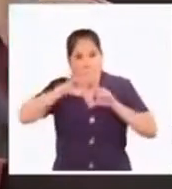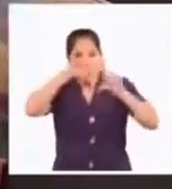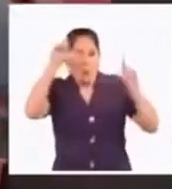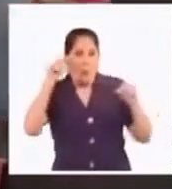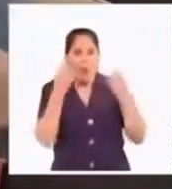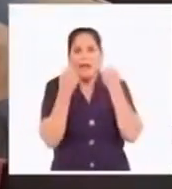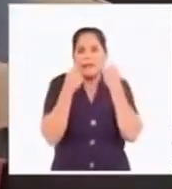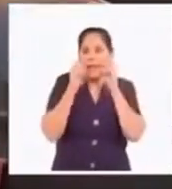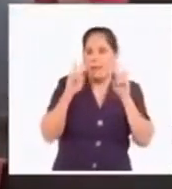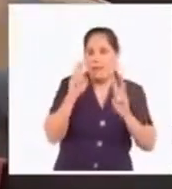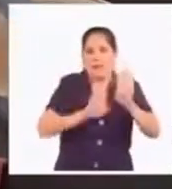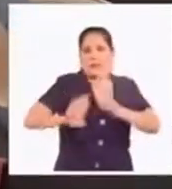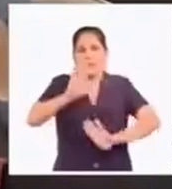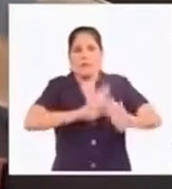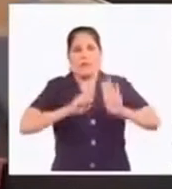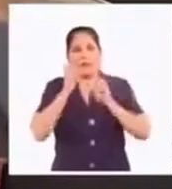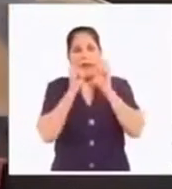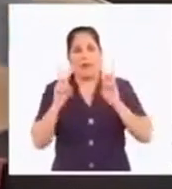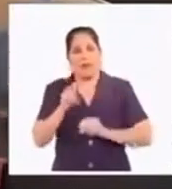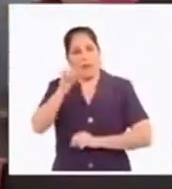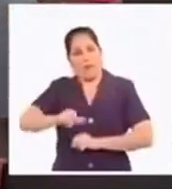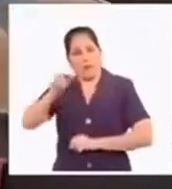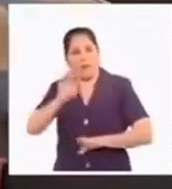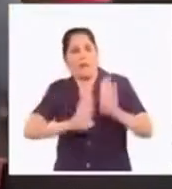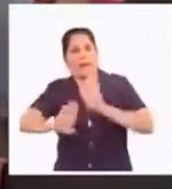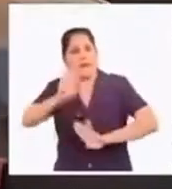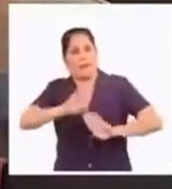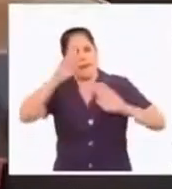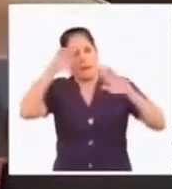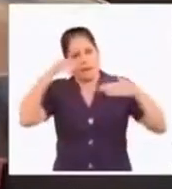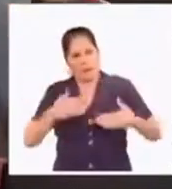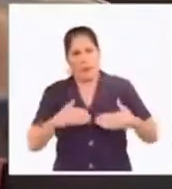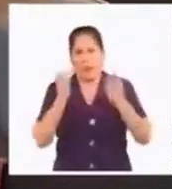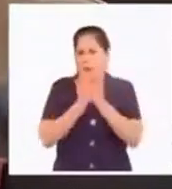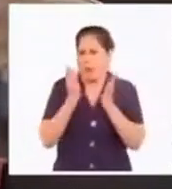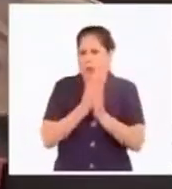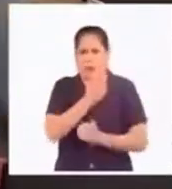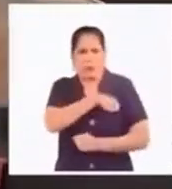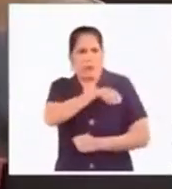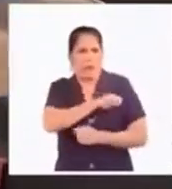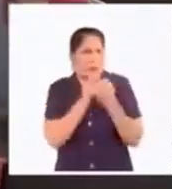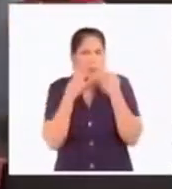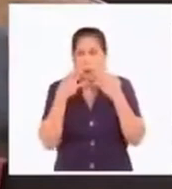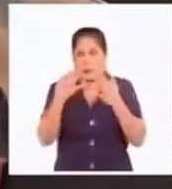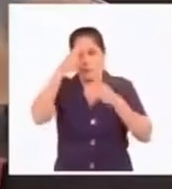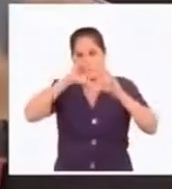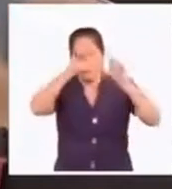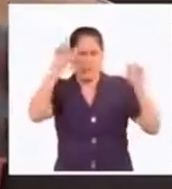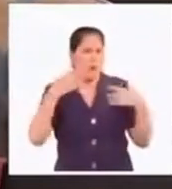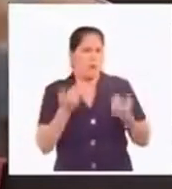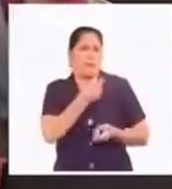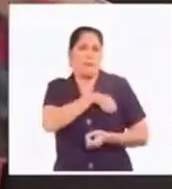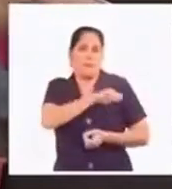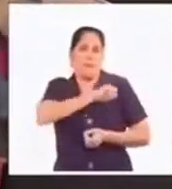se vive y se defiende la vida, se defiende la salud, la educación. Lo más importante para Cuba es el